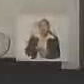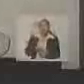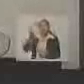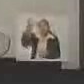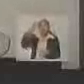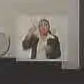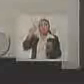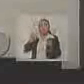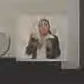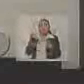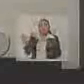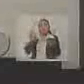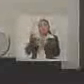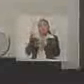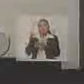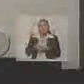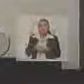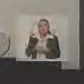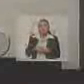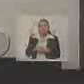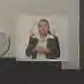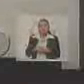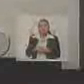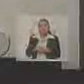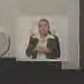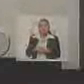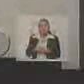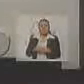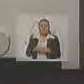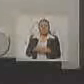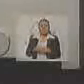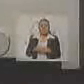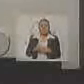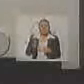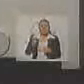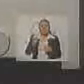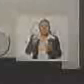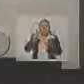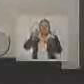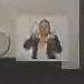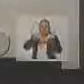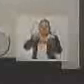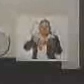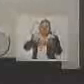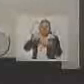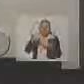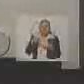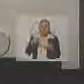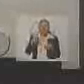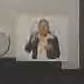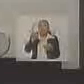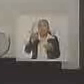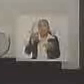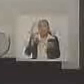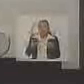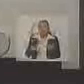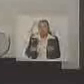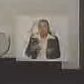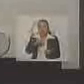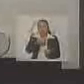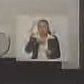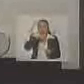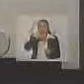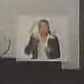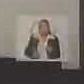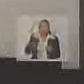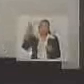fundamental también de mi gobierno, la rendición de cuentas en persona. Nunca falté a un miércoles